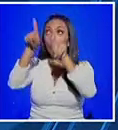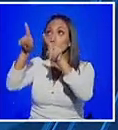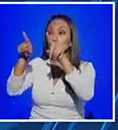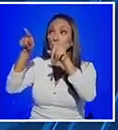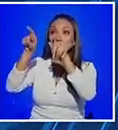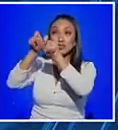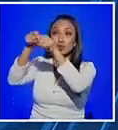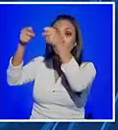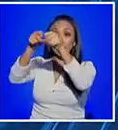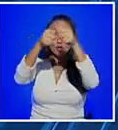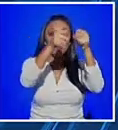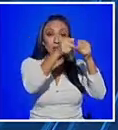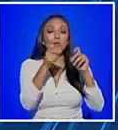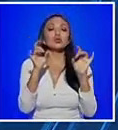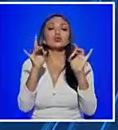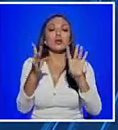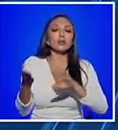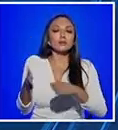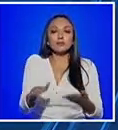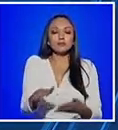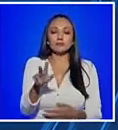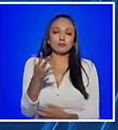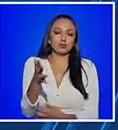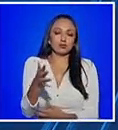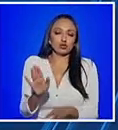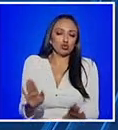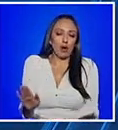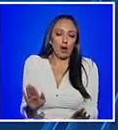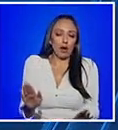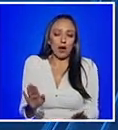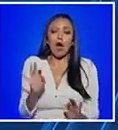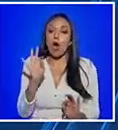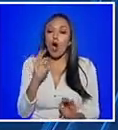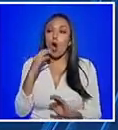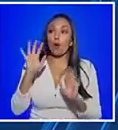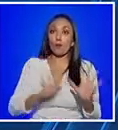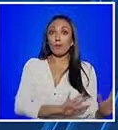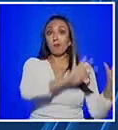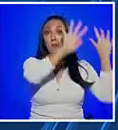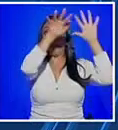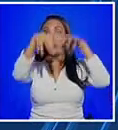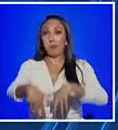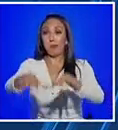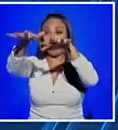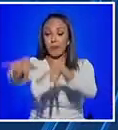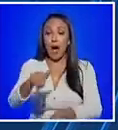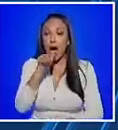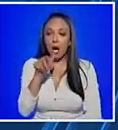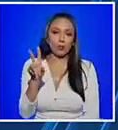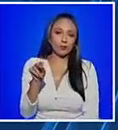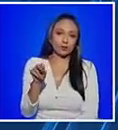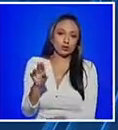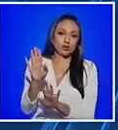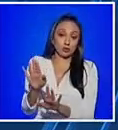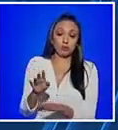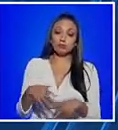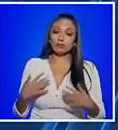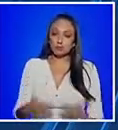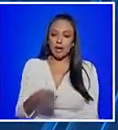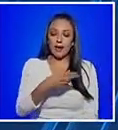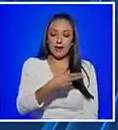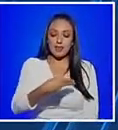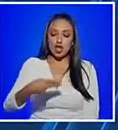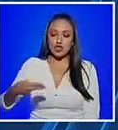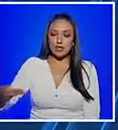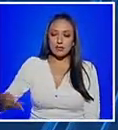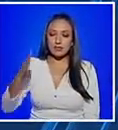paredes. Por fortuna no hubo víctimas ni tampoco una alerta de tsunami para la región. Indonesia se asienta sobre el